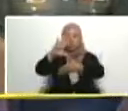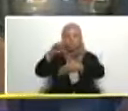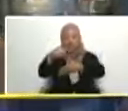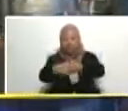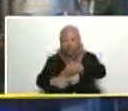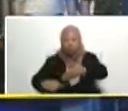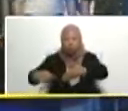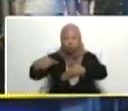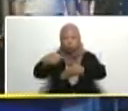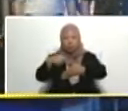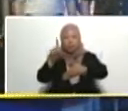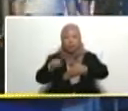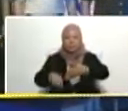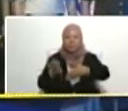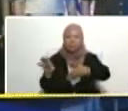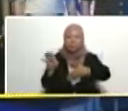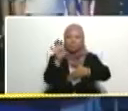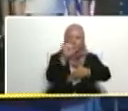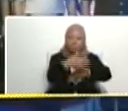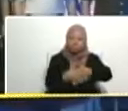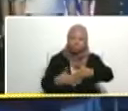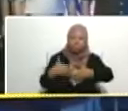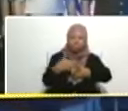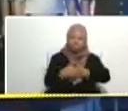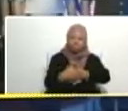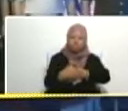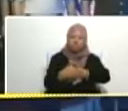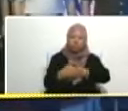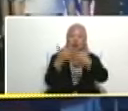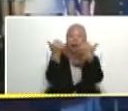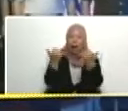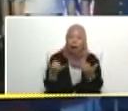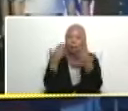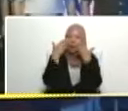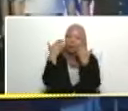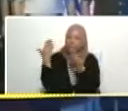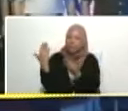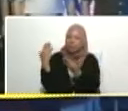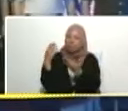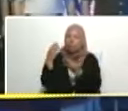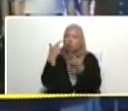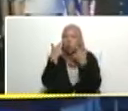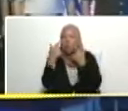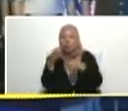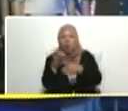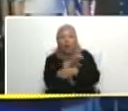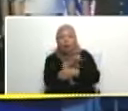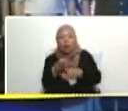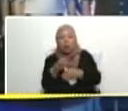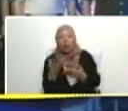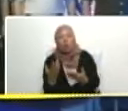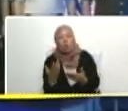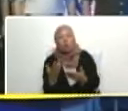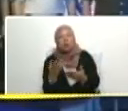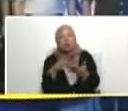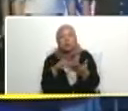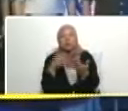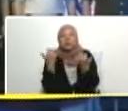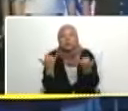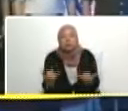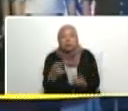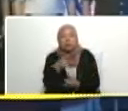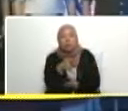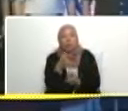Caribe. Así que ahora vemos con mucho detenimiento lo que está pasando en Ecuador, porque pareciera que se desplaza.